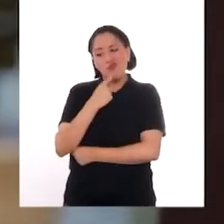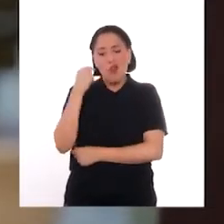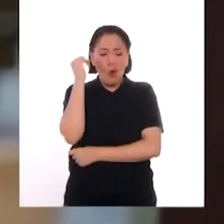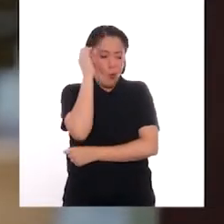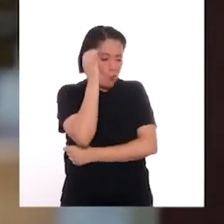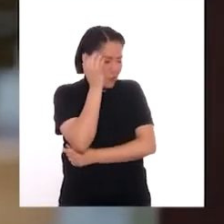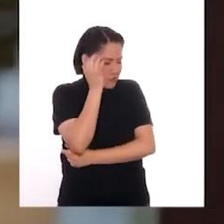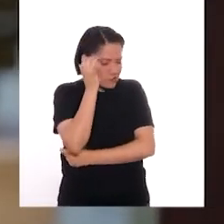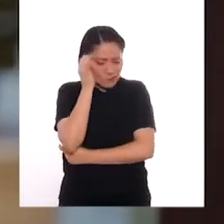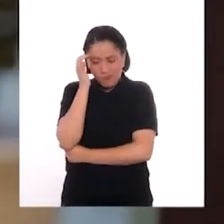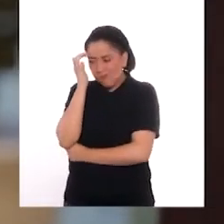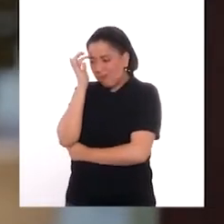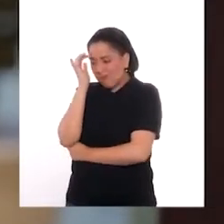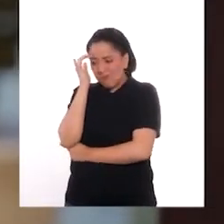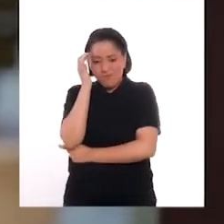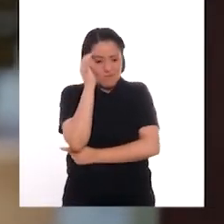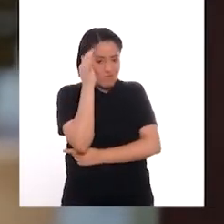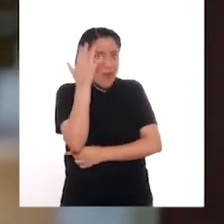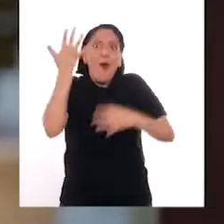Déjame pensarlo.